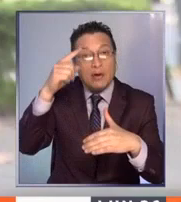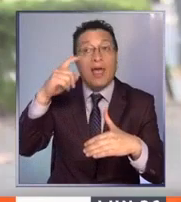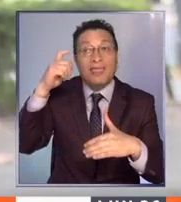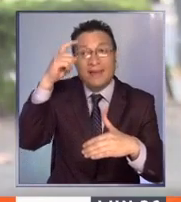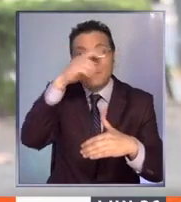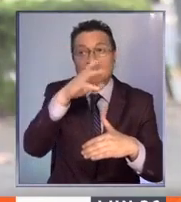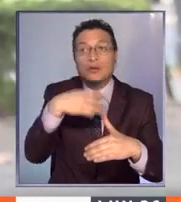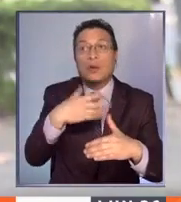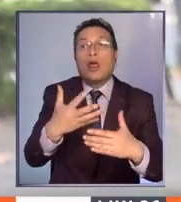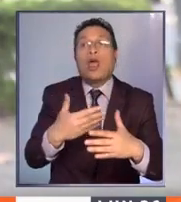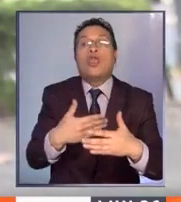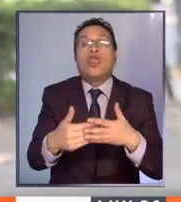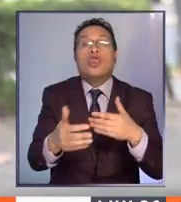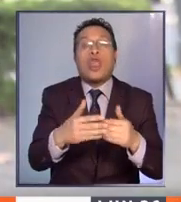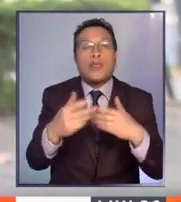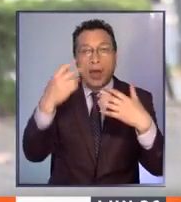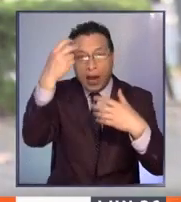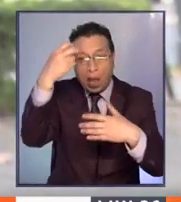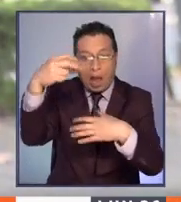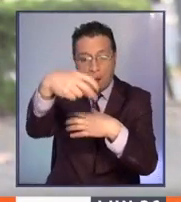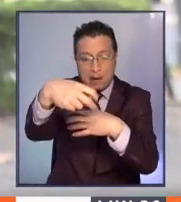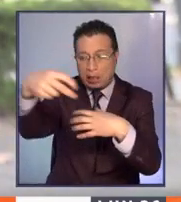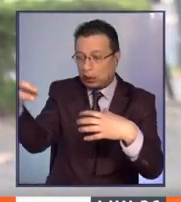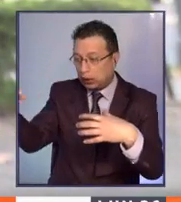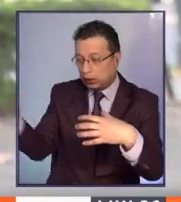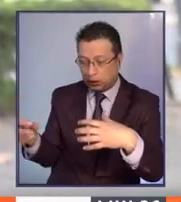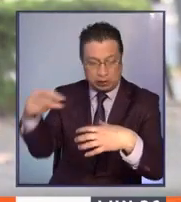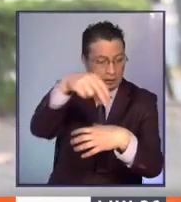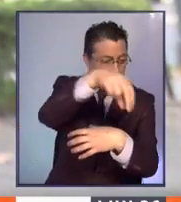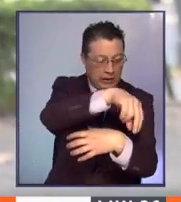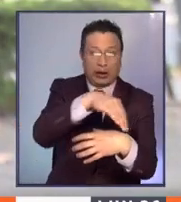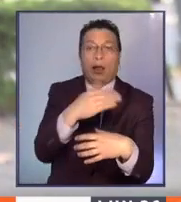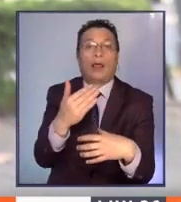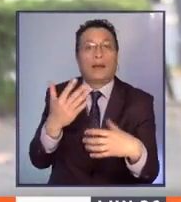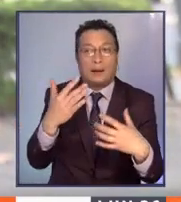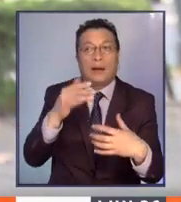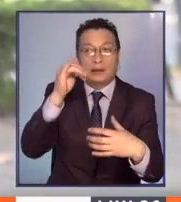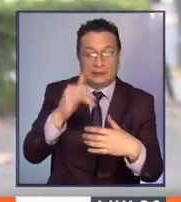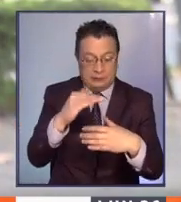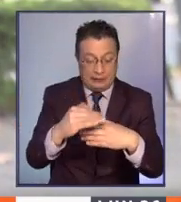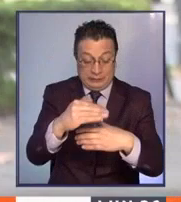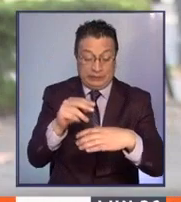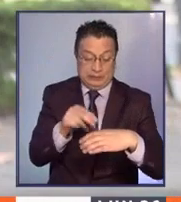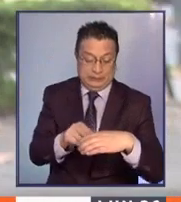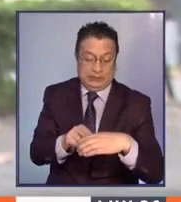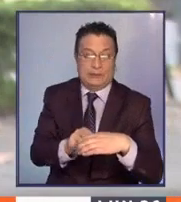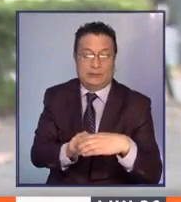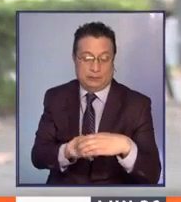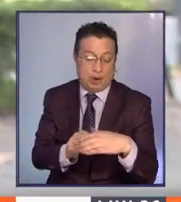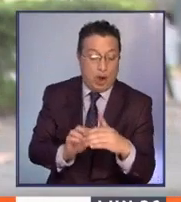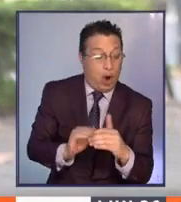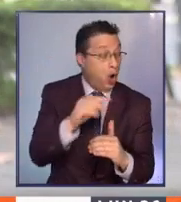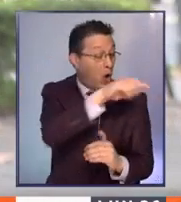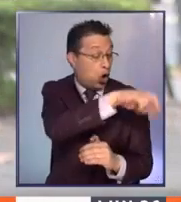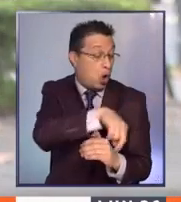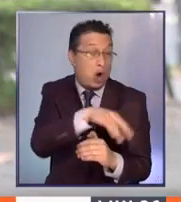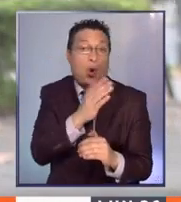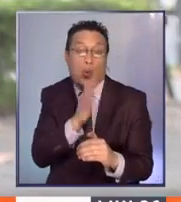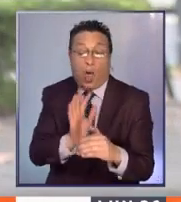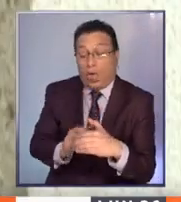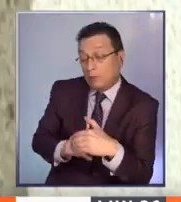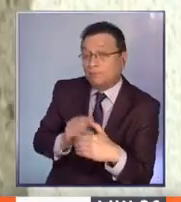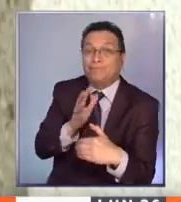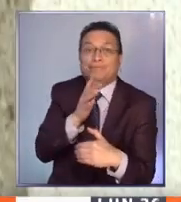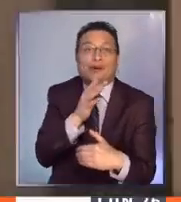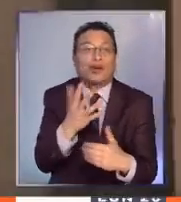sabe exactamente dónde está la cámara, entonces también va a depender del ángulo como uno tape. Normalmente está justo en la parte superior, pero puede estar también en un ángulo a la esquina, a la derecha